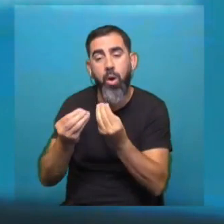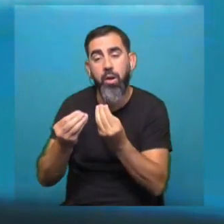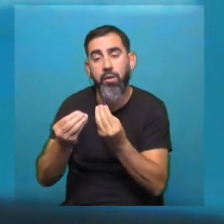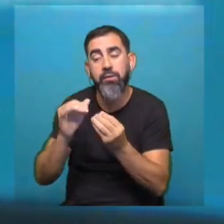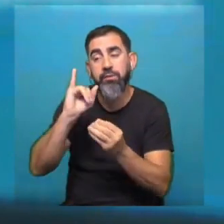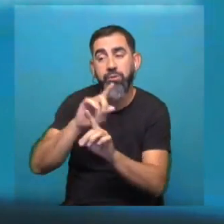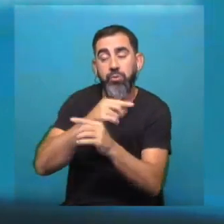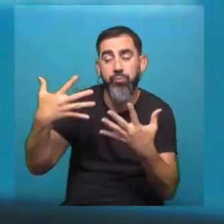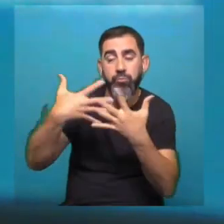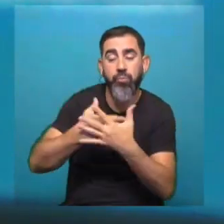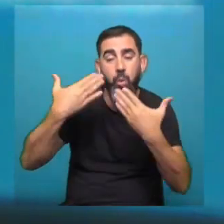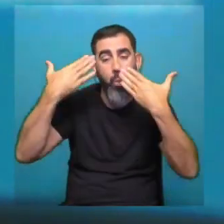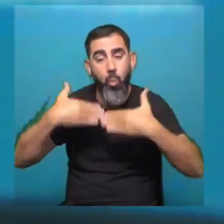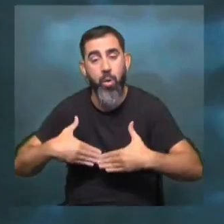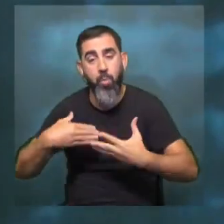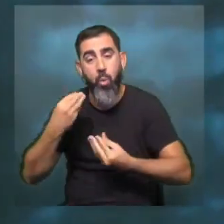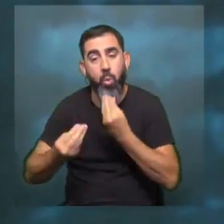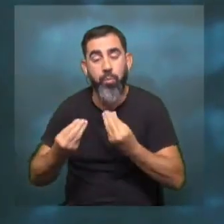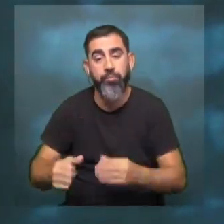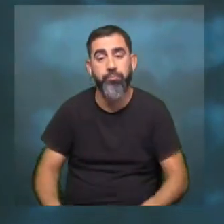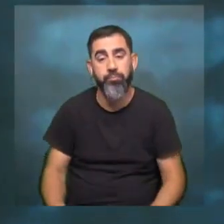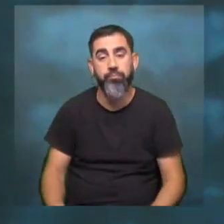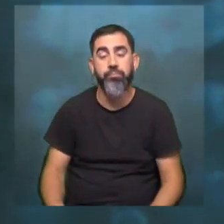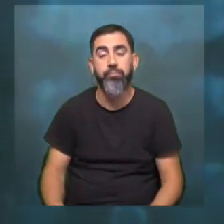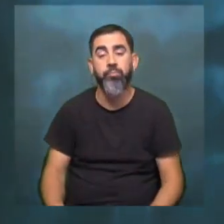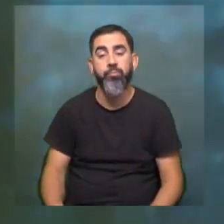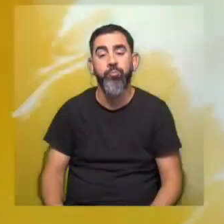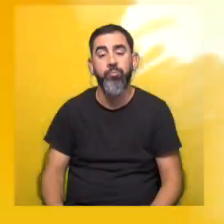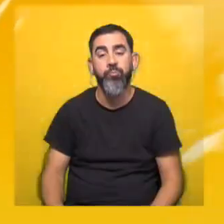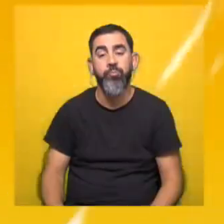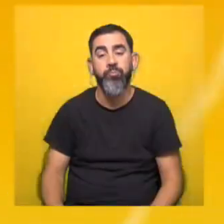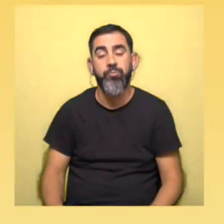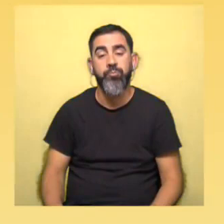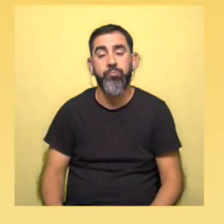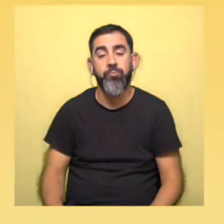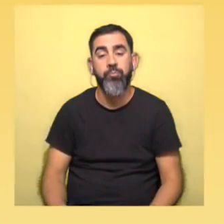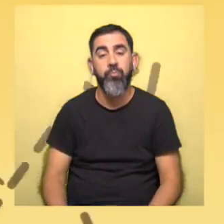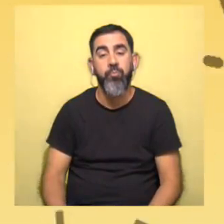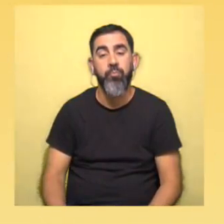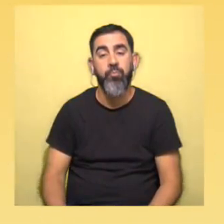o no afectar a nuestro cuerpo o de qué manera lo hacen. Lo vemos.